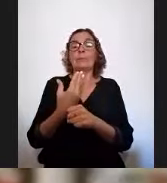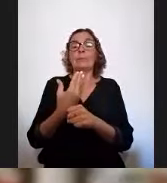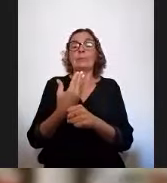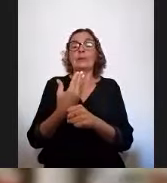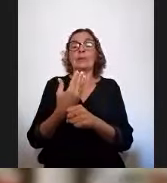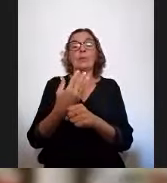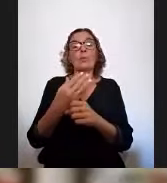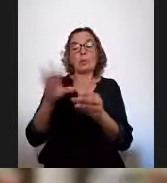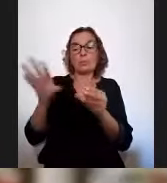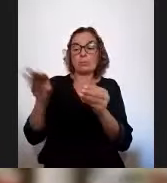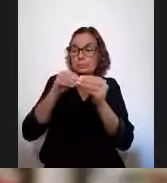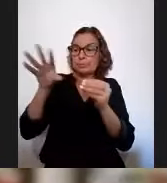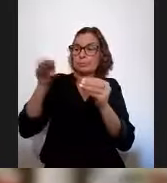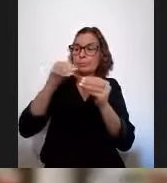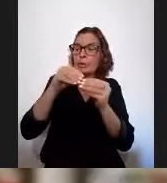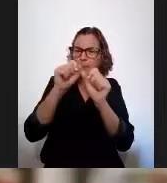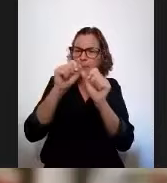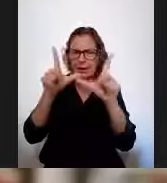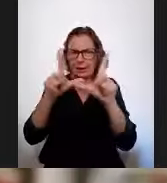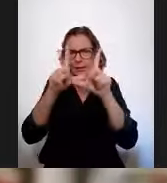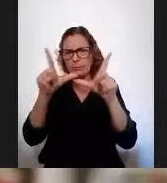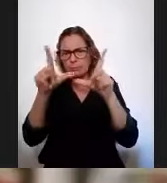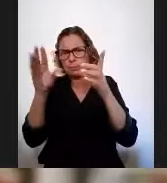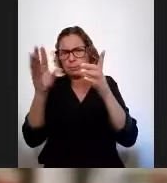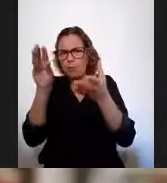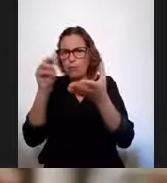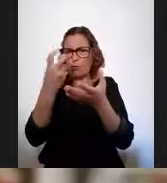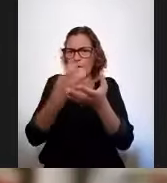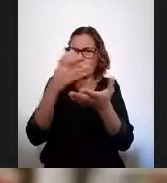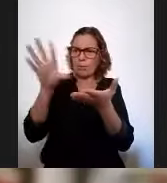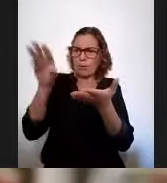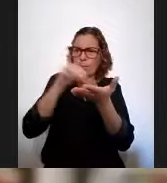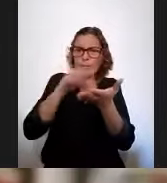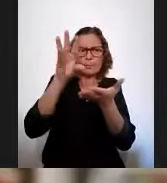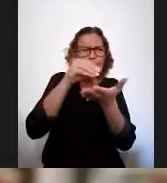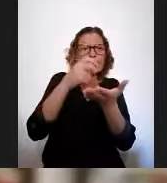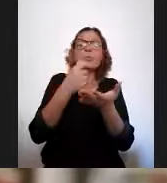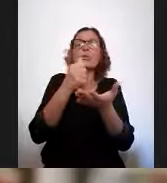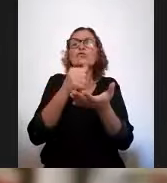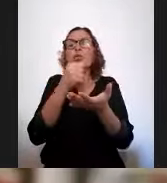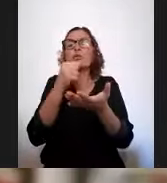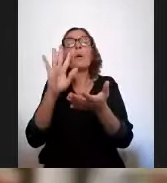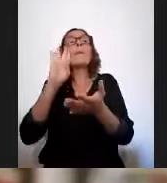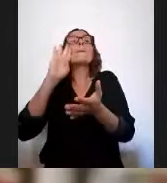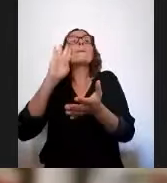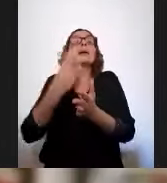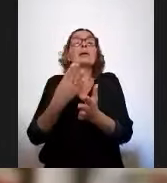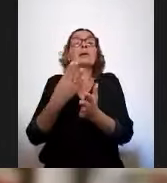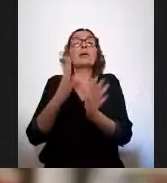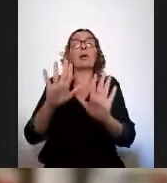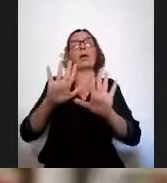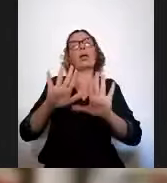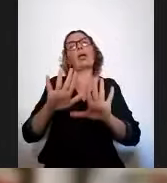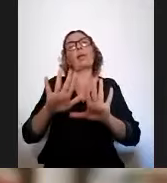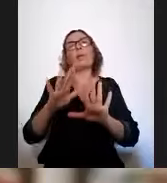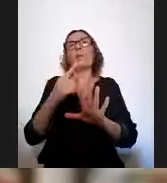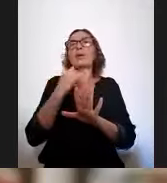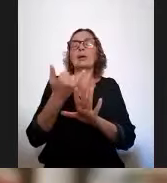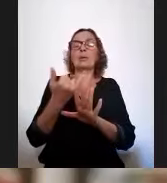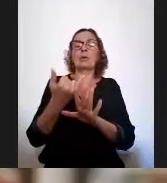recopilación de todos los que aparecen y que ofrecen una solución similar. No nos quedemos con